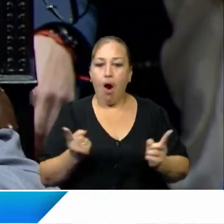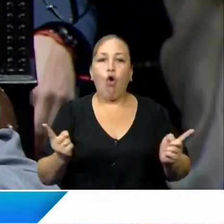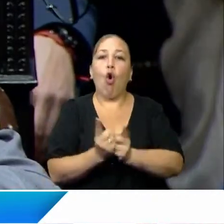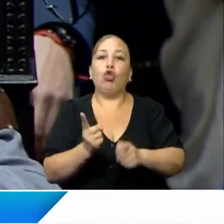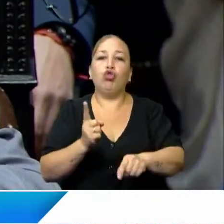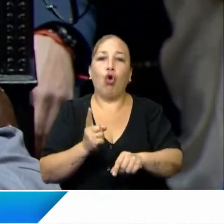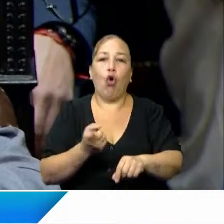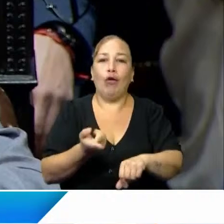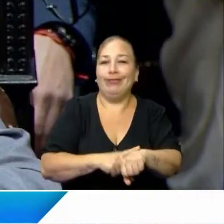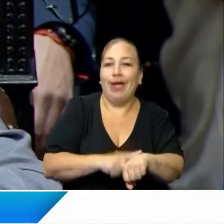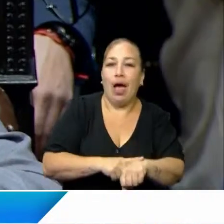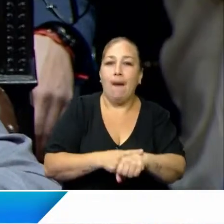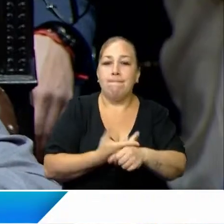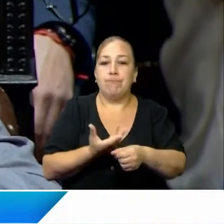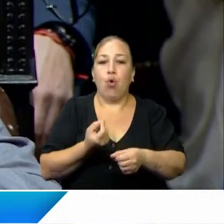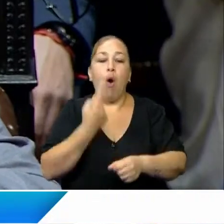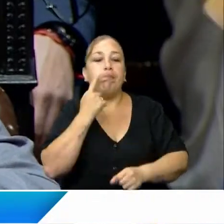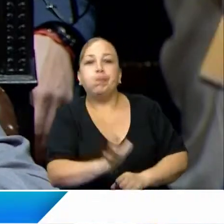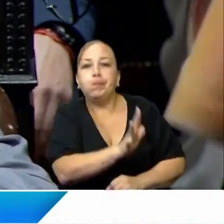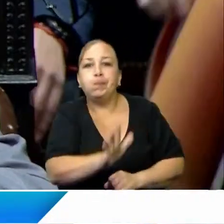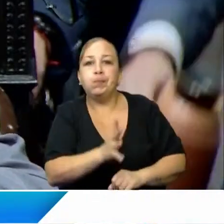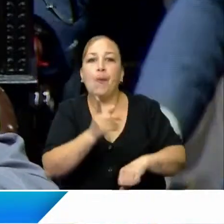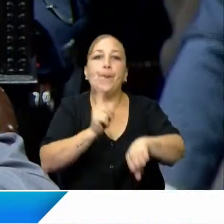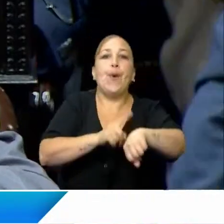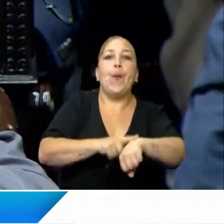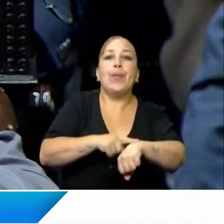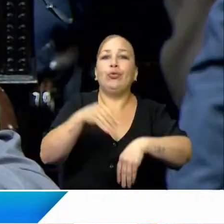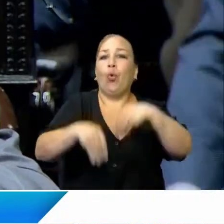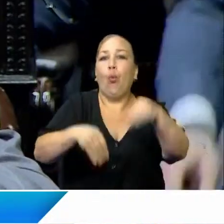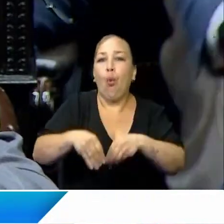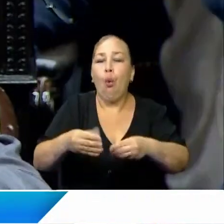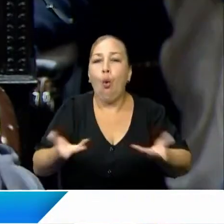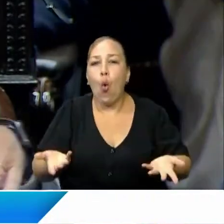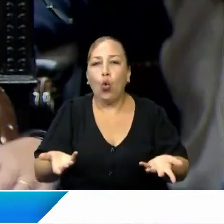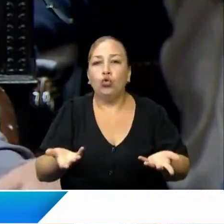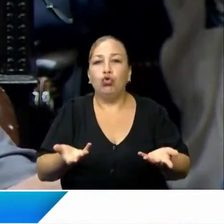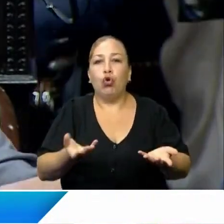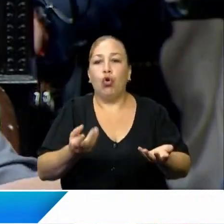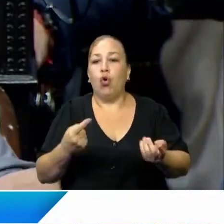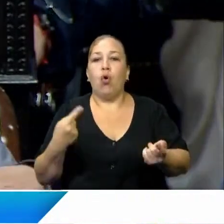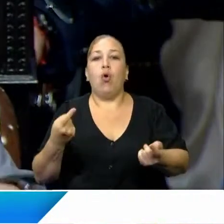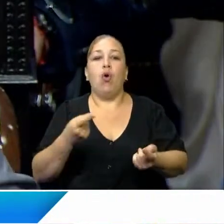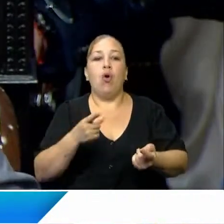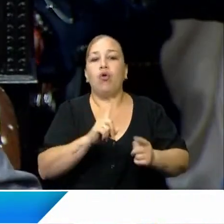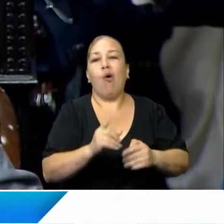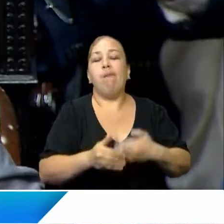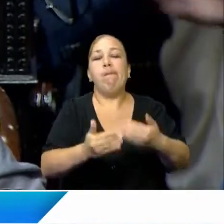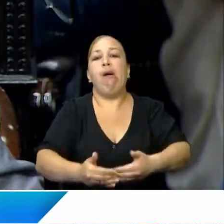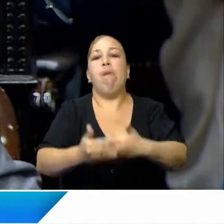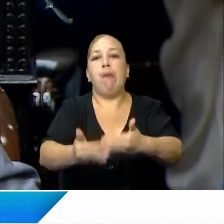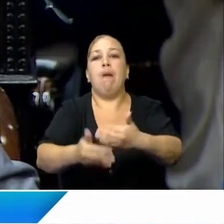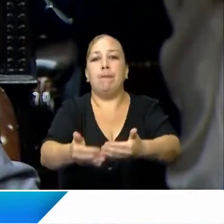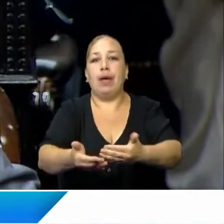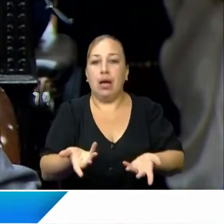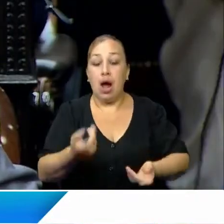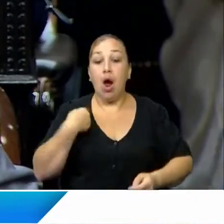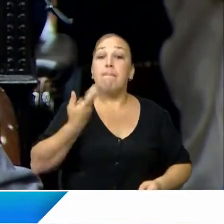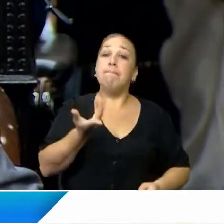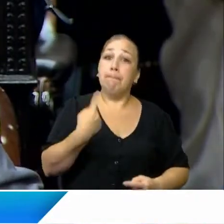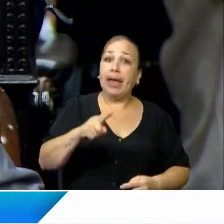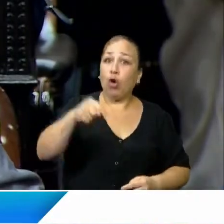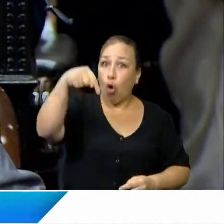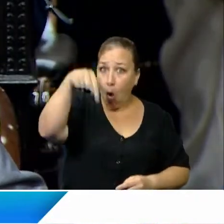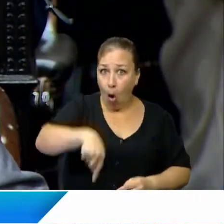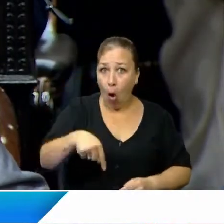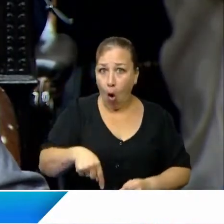la especulación electoral del momento hizo que no quisieran tratarlo. Pero hoy